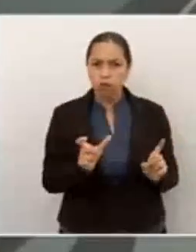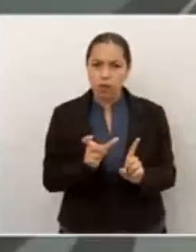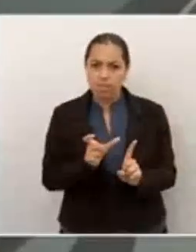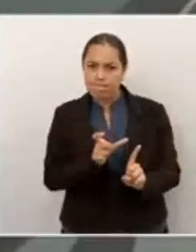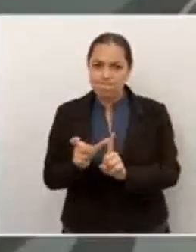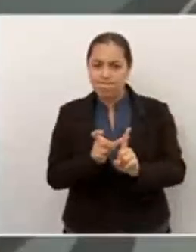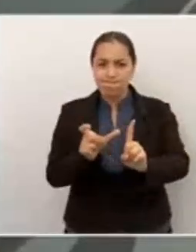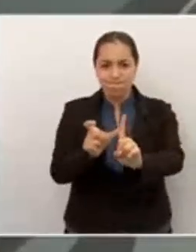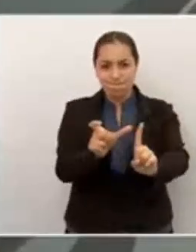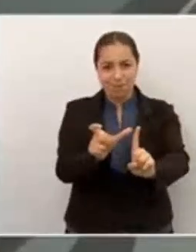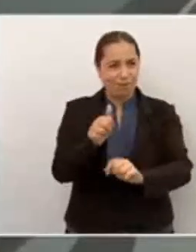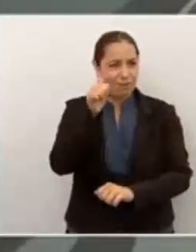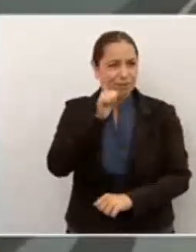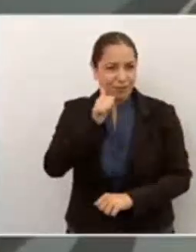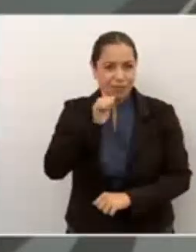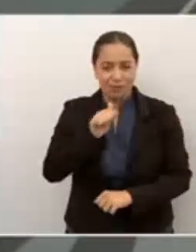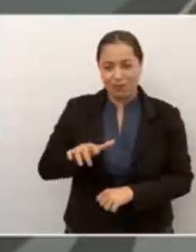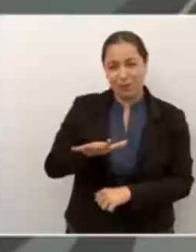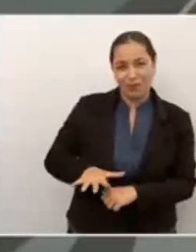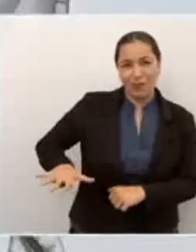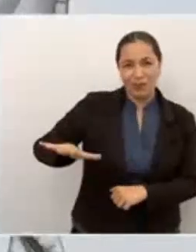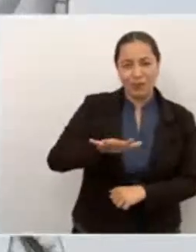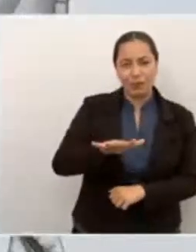Presidencial, y nosotros no.